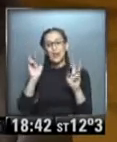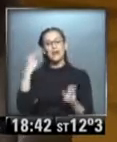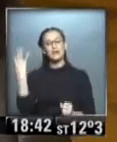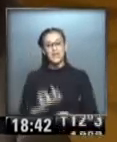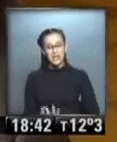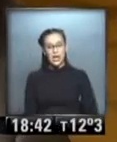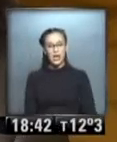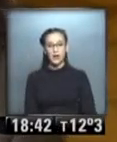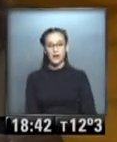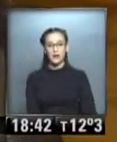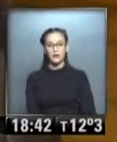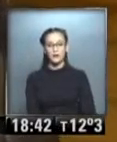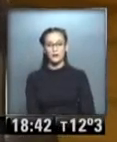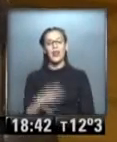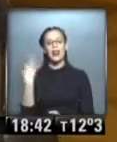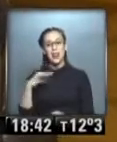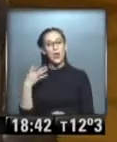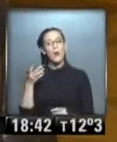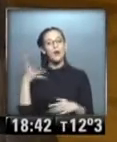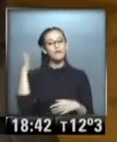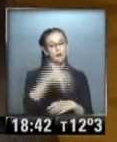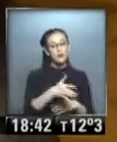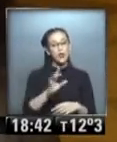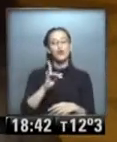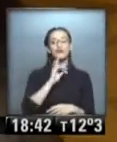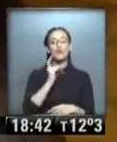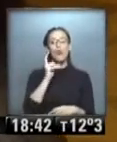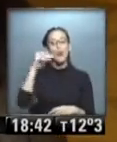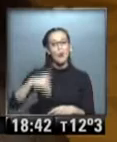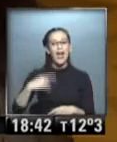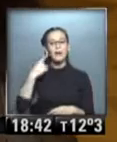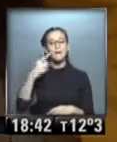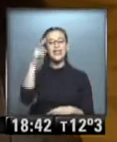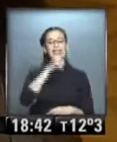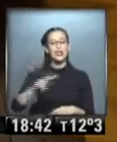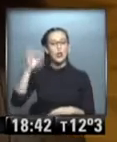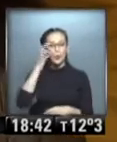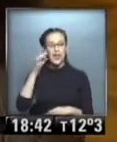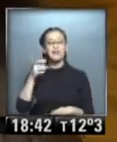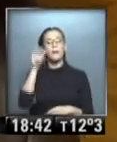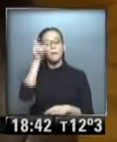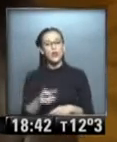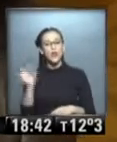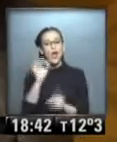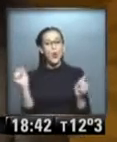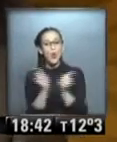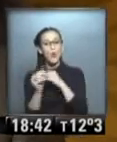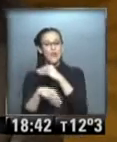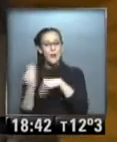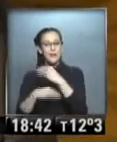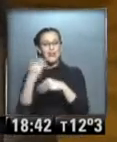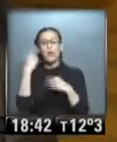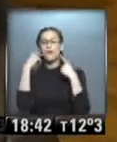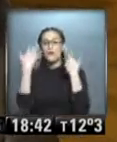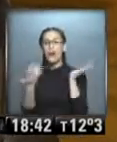a Tucumán 1320, esa persona o un familiar acompañado por los